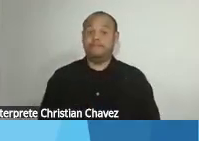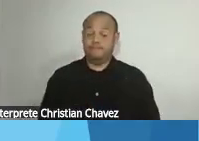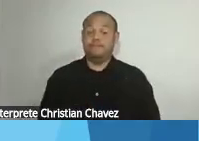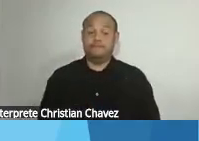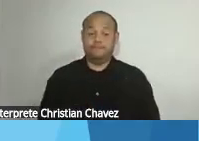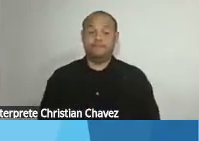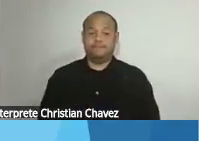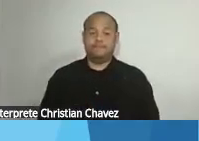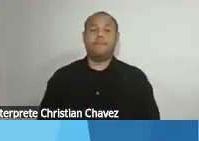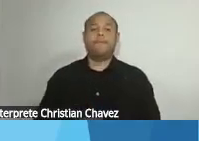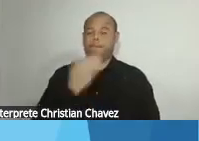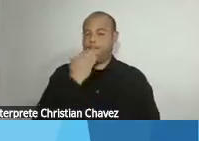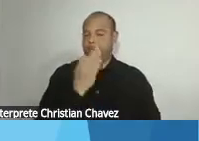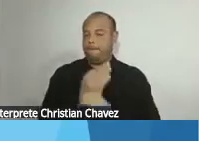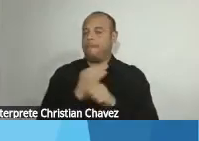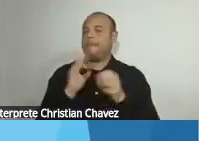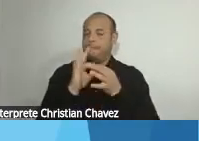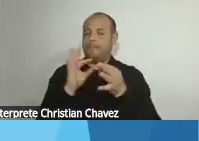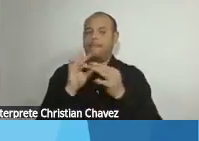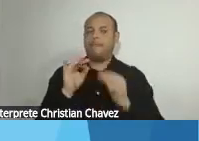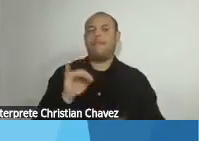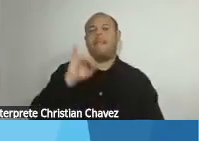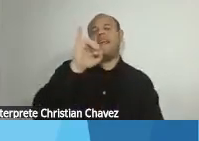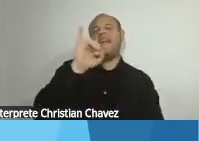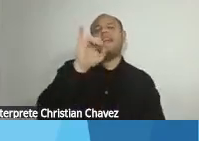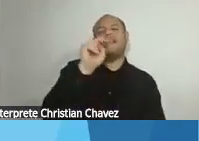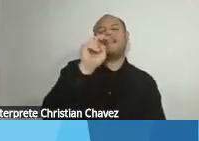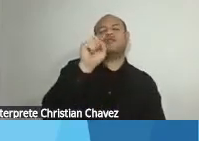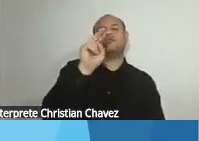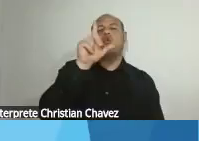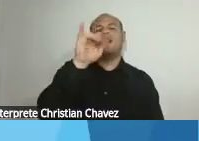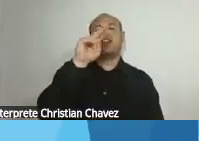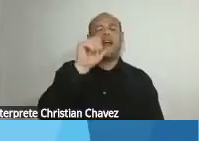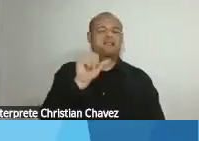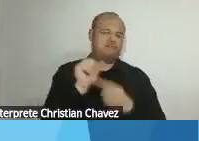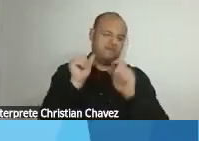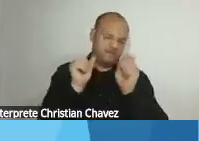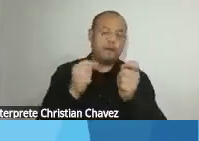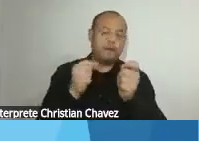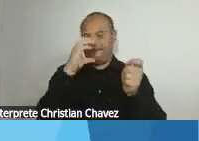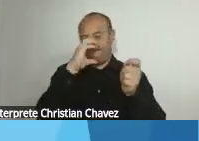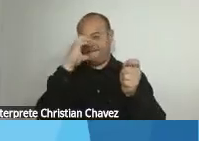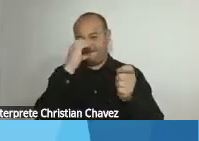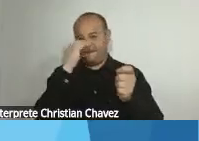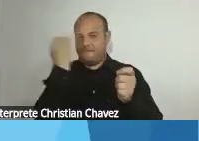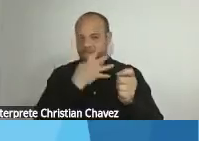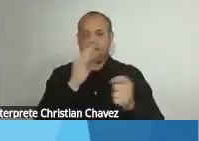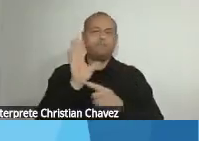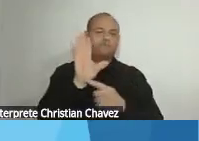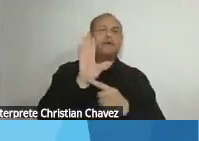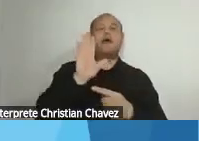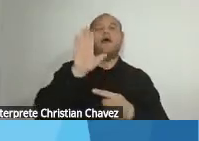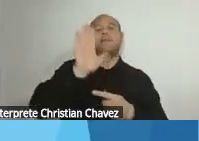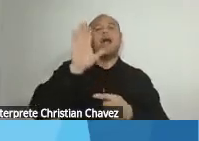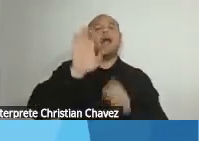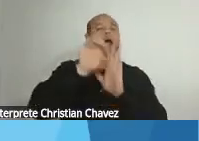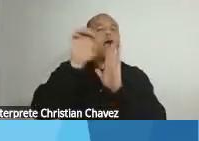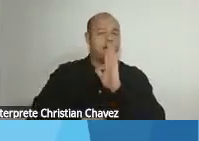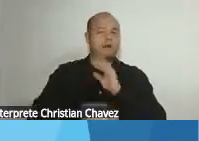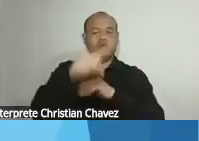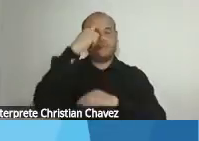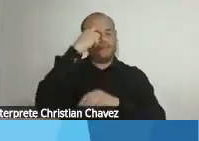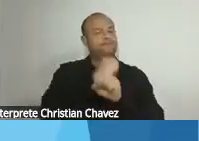Bueno, aquí vamos a explicar pues la función de la insulina. ¿Sí? Aquí esta imagen pone como ejemplo la insulina como una